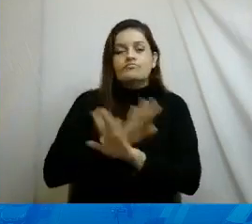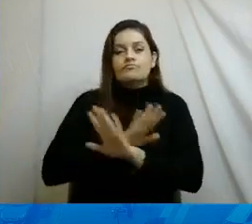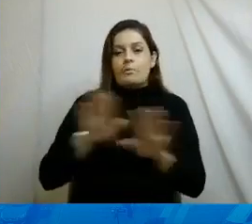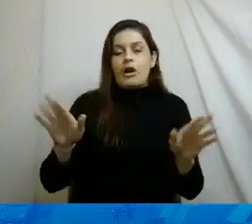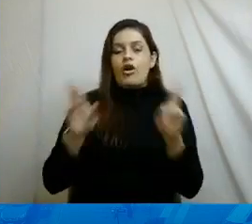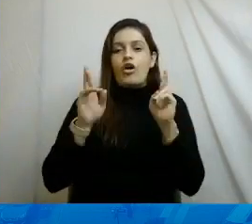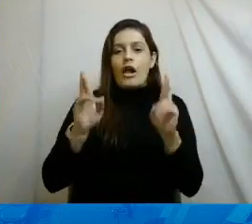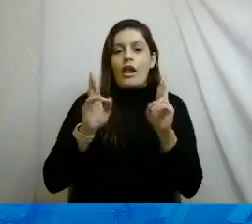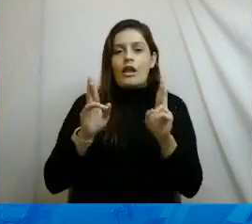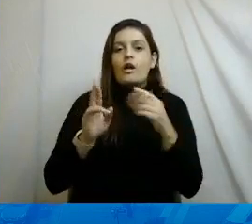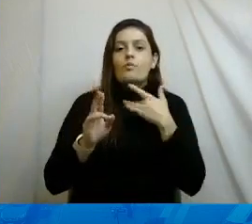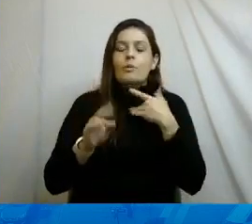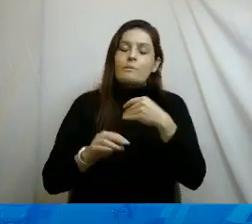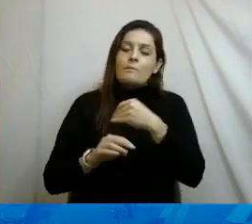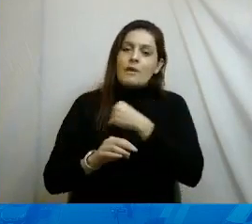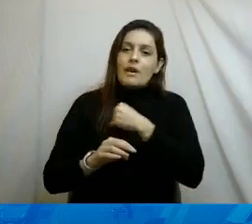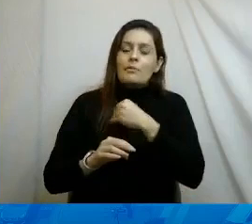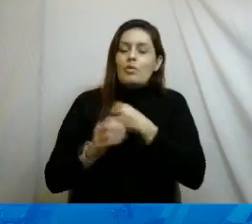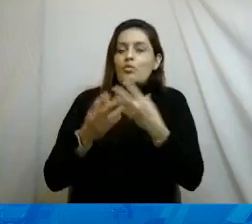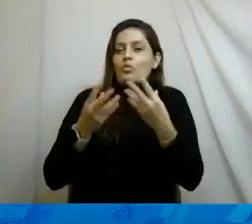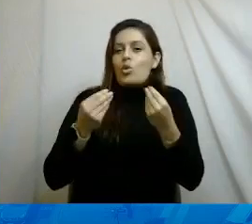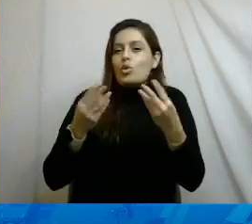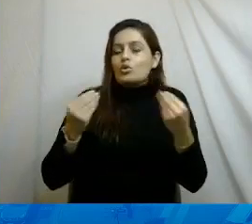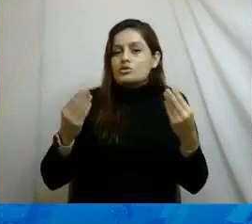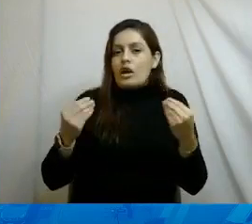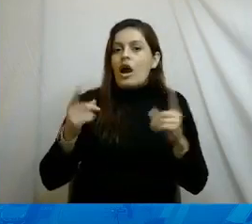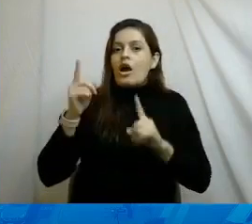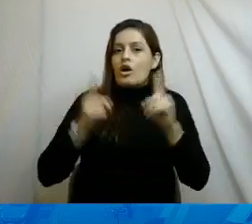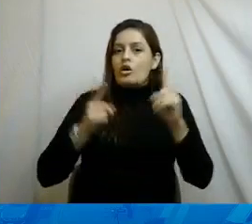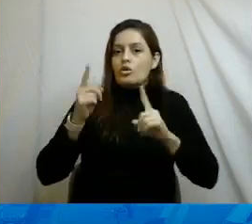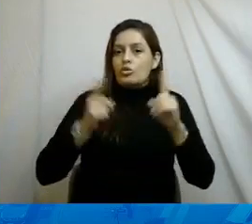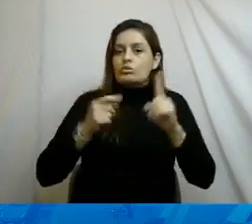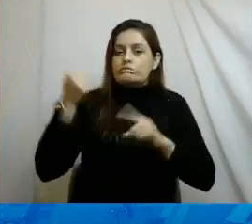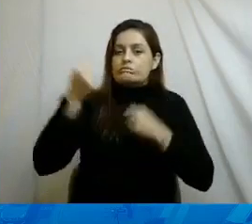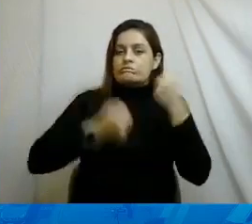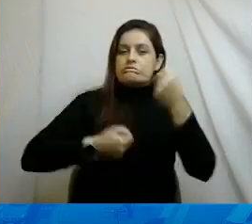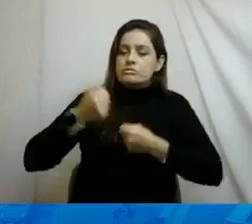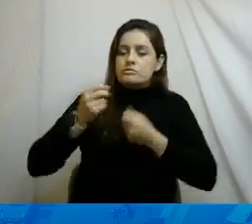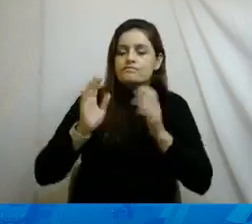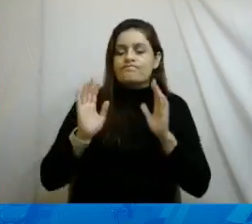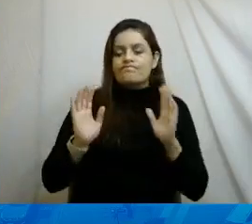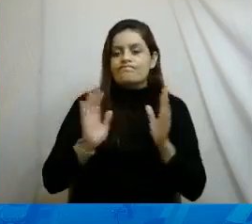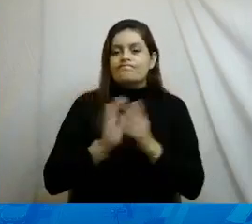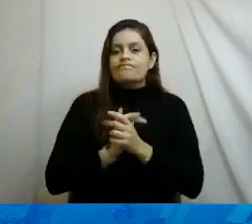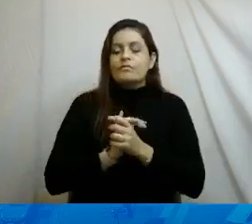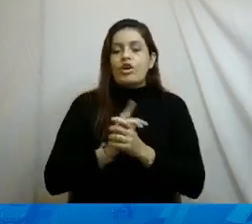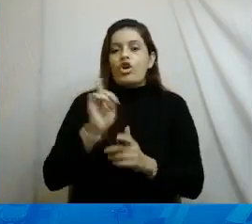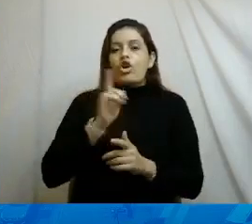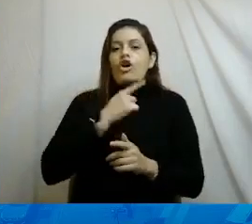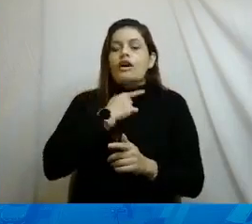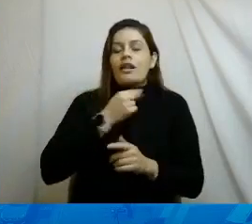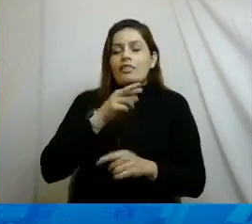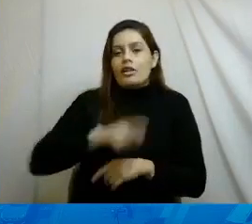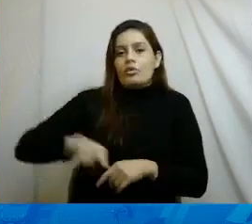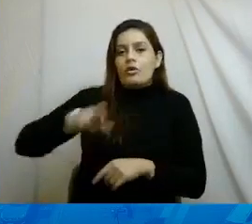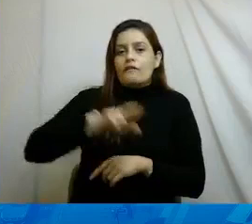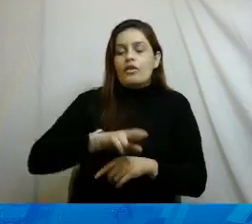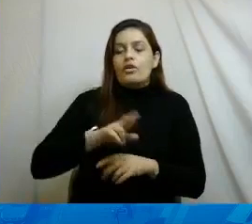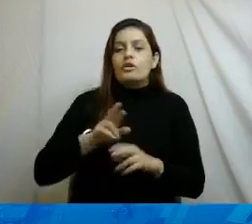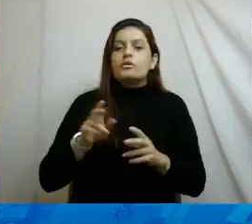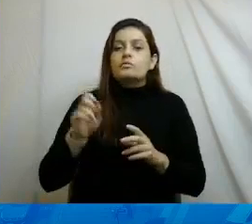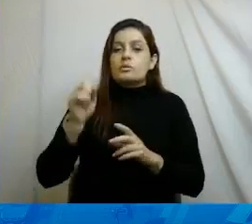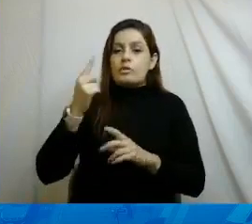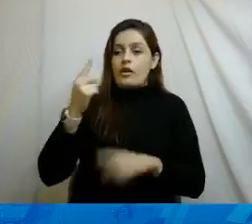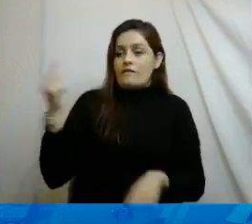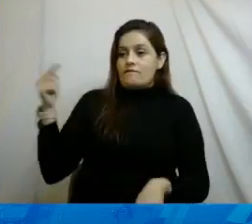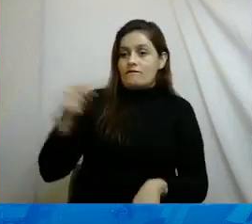hoy día estamos lamentables hechos, pero han llegado ya al extremo que se ha perdido vida, ¿cierto? Y no queremos que eso pase. Así que yo, como le digo, valorar